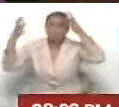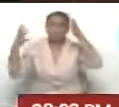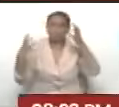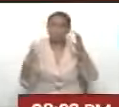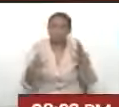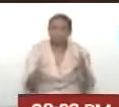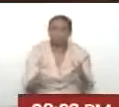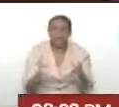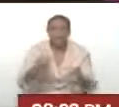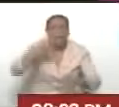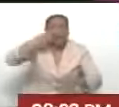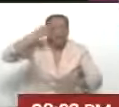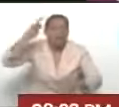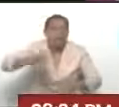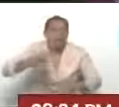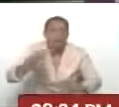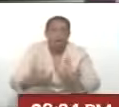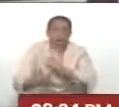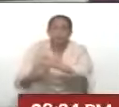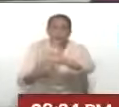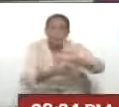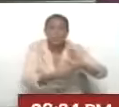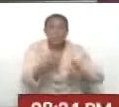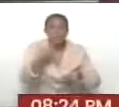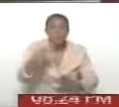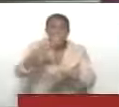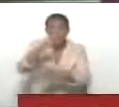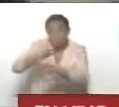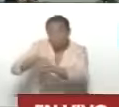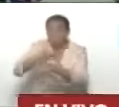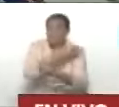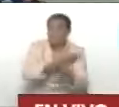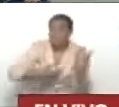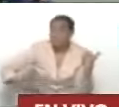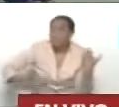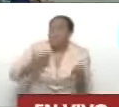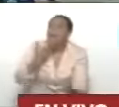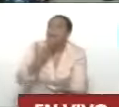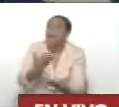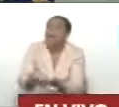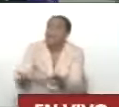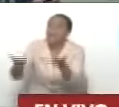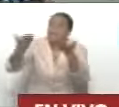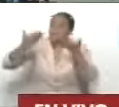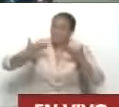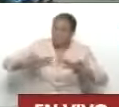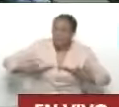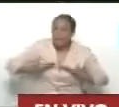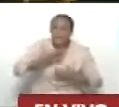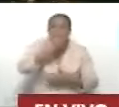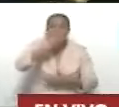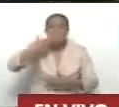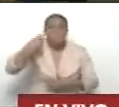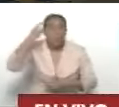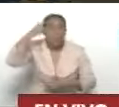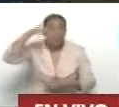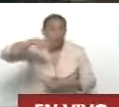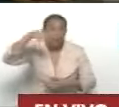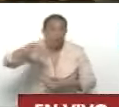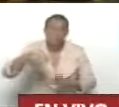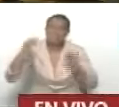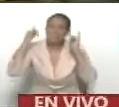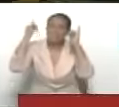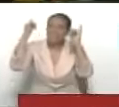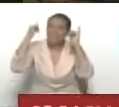carabobeñas podemos decirle a usted gracias de corazón, presidente, y qué mejor momento para poder